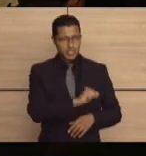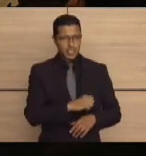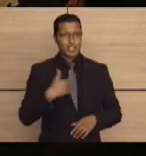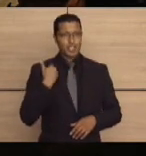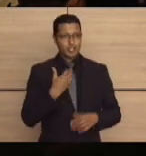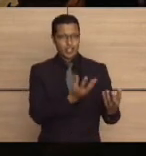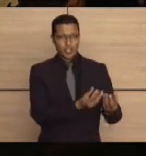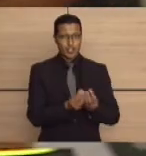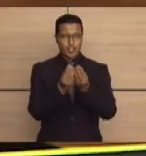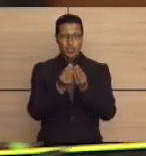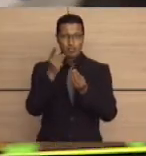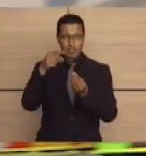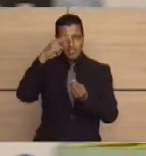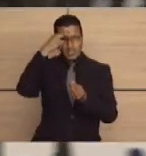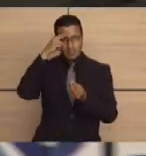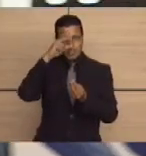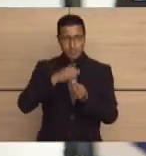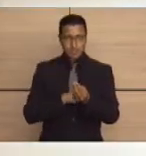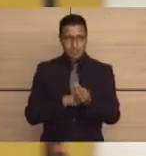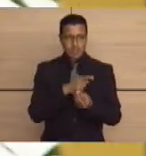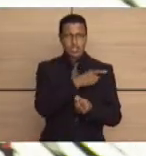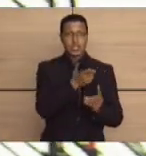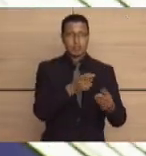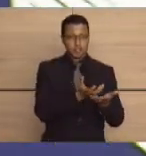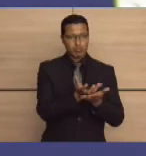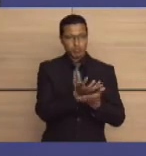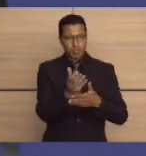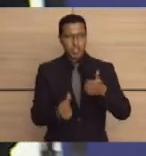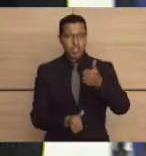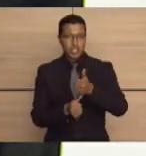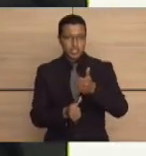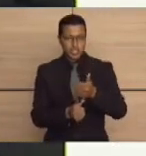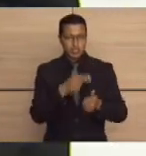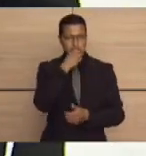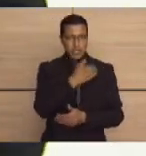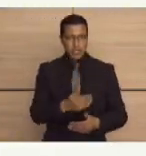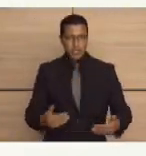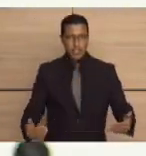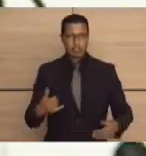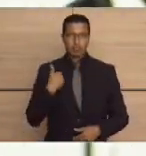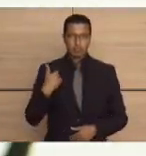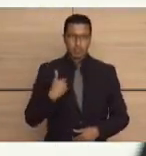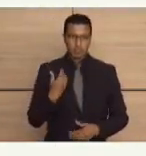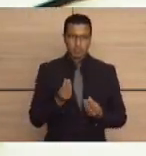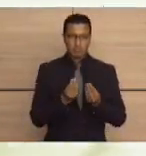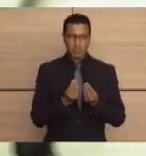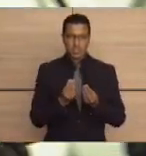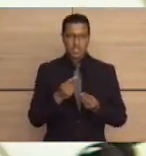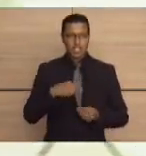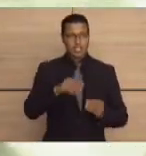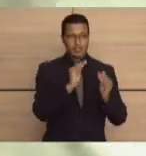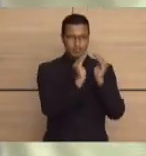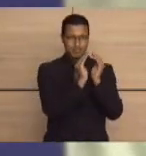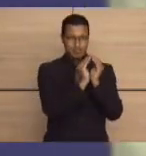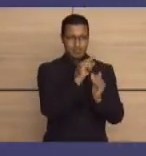la Organización de Estados Americanos y consejero asesor y consultivo nacional de niños, niñas y adolescentes para el Instituto Colombiano de Bienestar